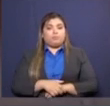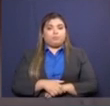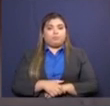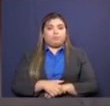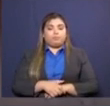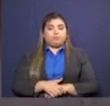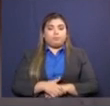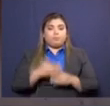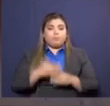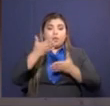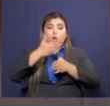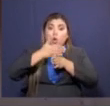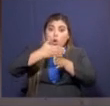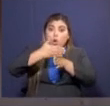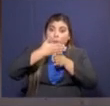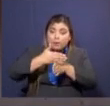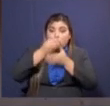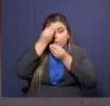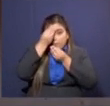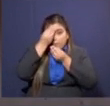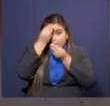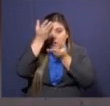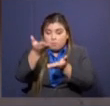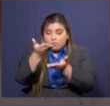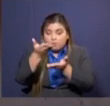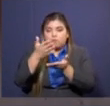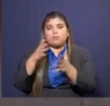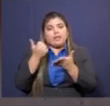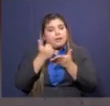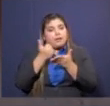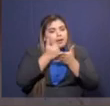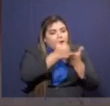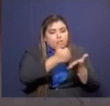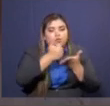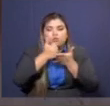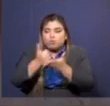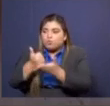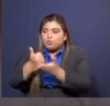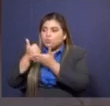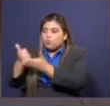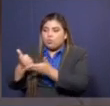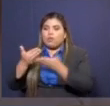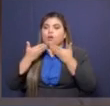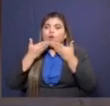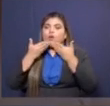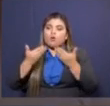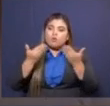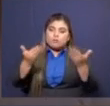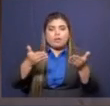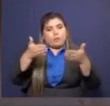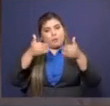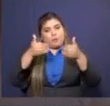compartiendo información que oriente a la ciudadanía.